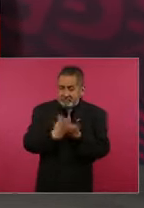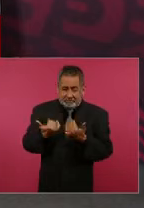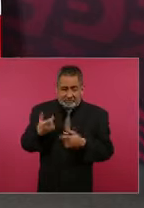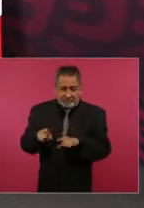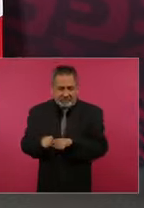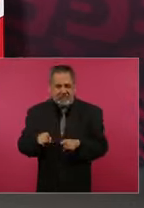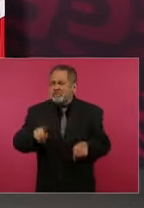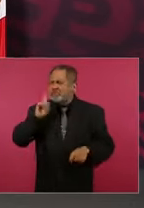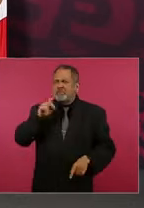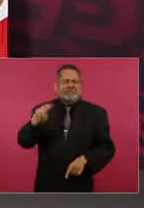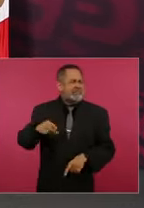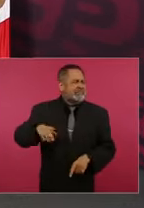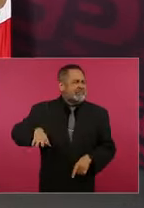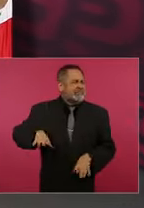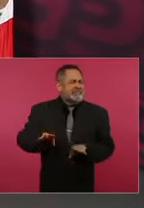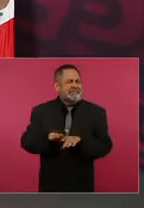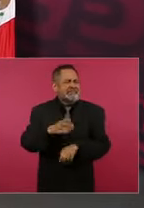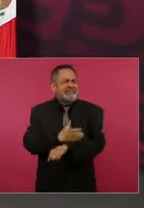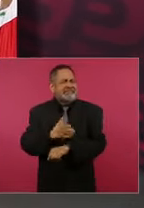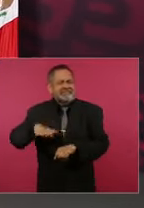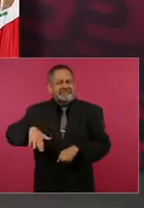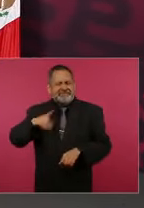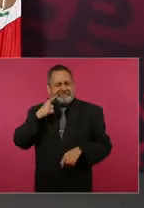¿Cómo se llama la compañera que viene con nosotros?